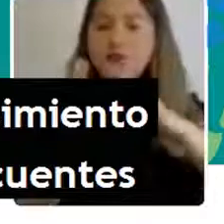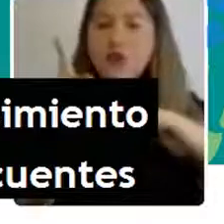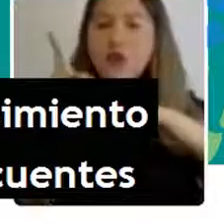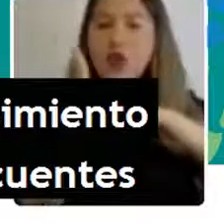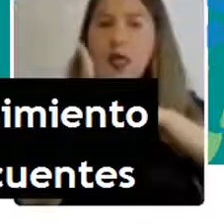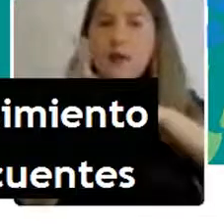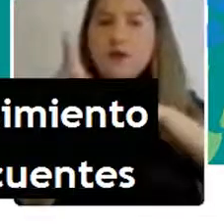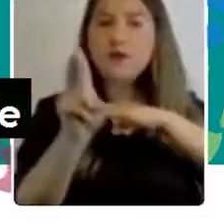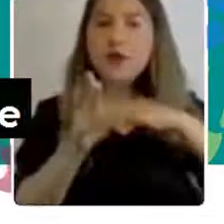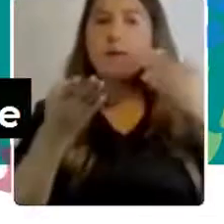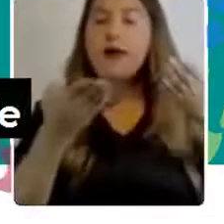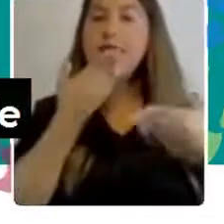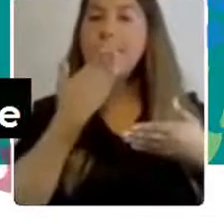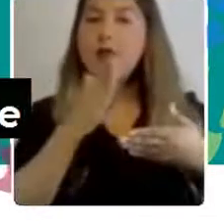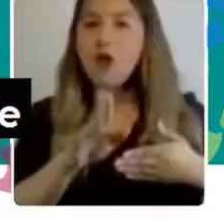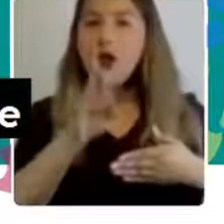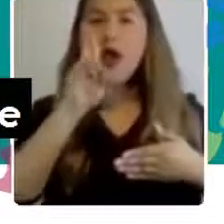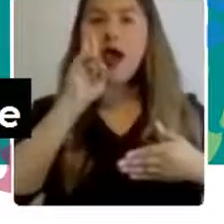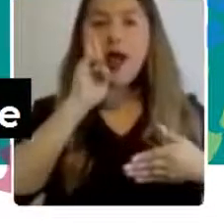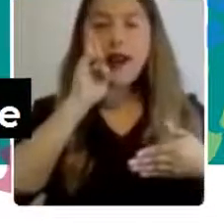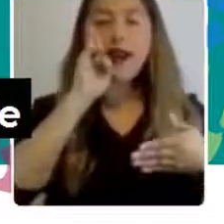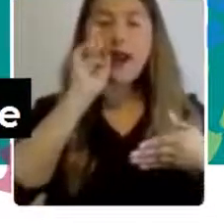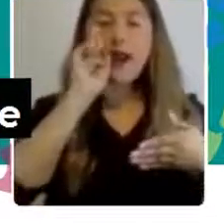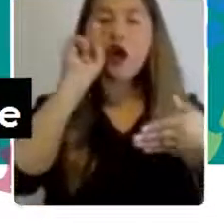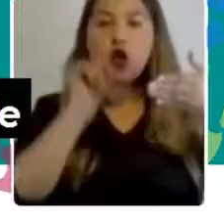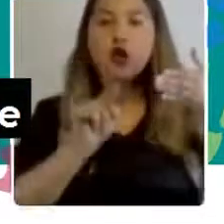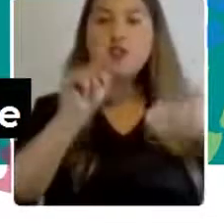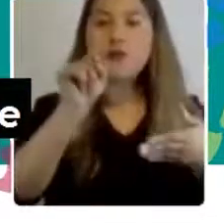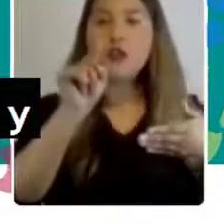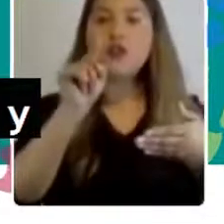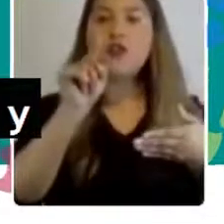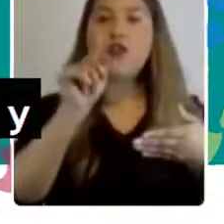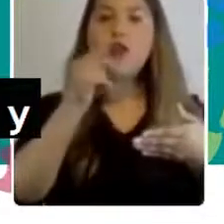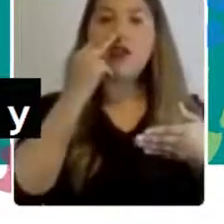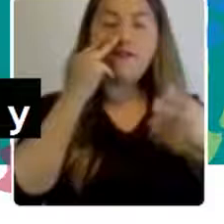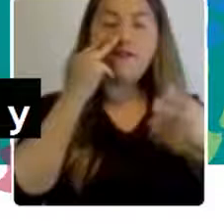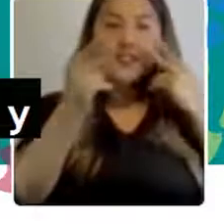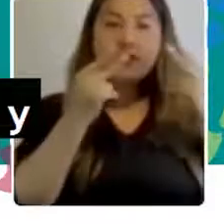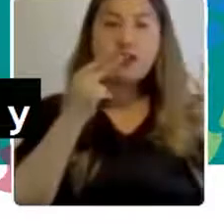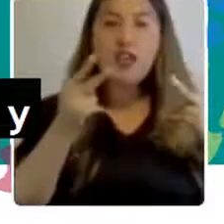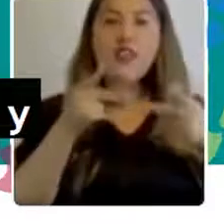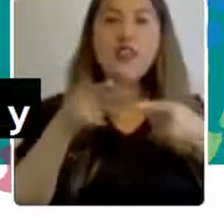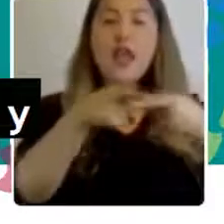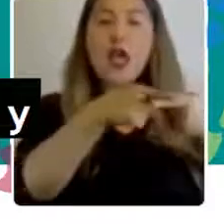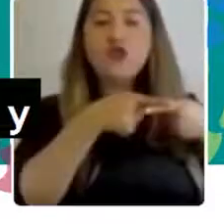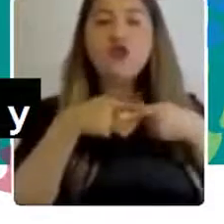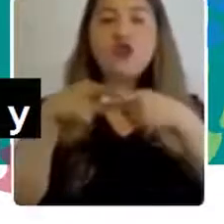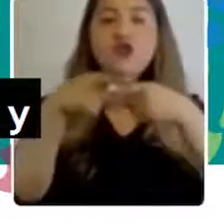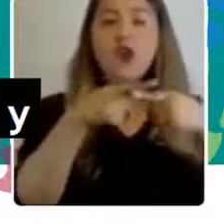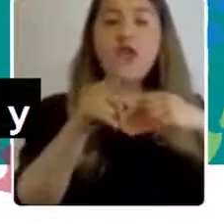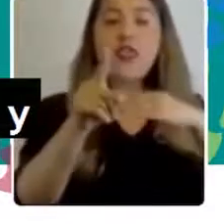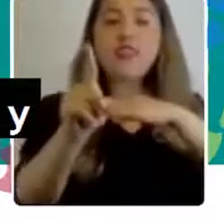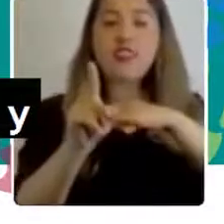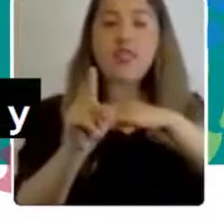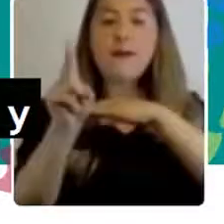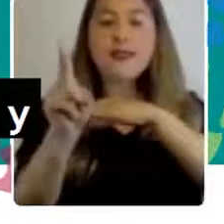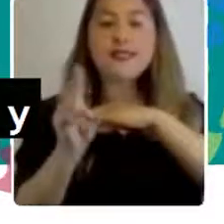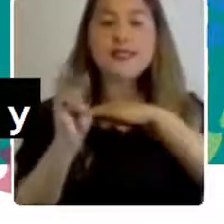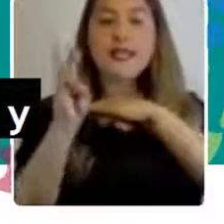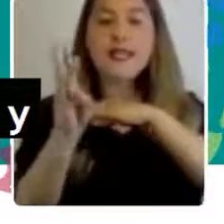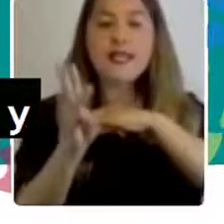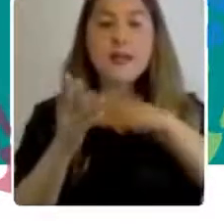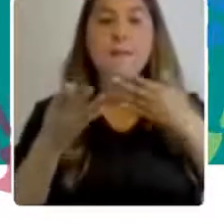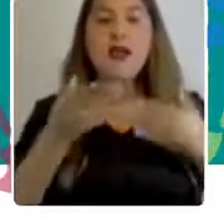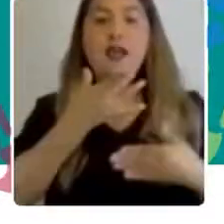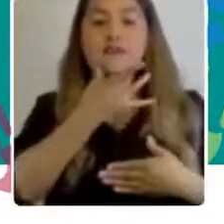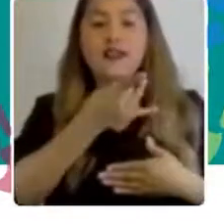poco frecuentes, de las asociaciones de pacientes y de los mismos pacientes para facilitar el diagnóstico oportuno y sensibilizar la toma de